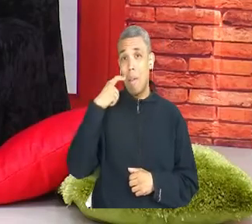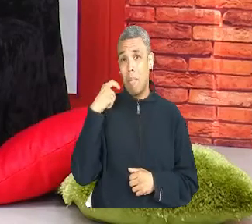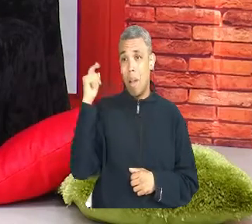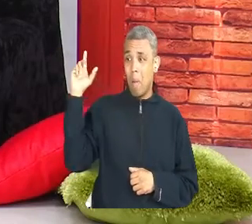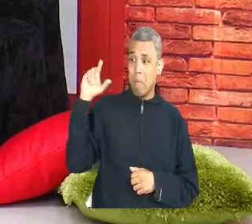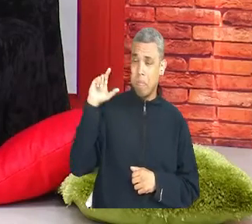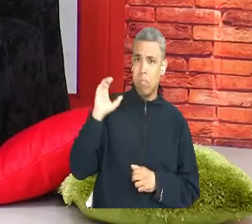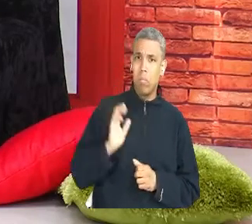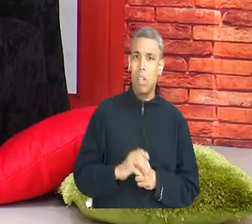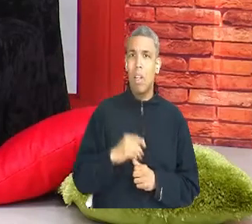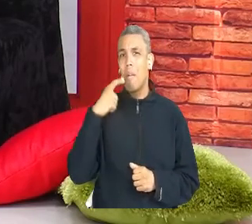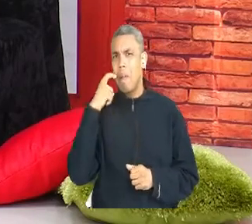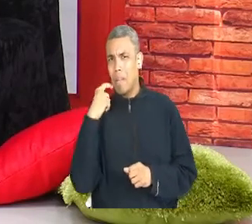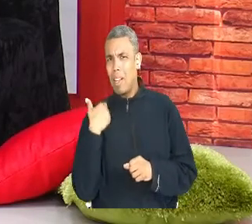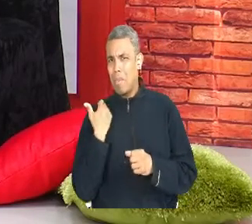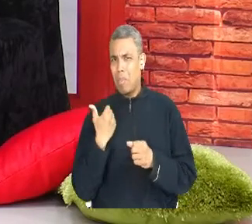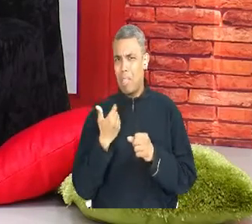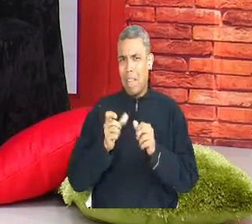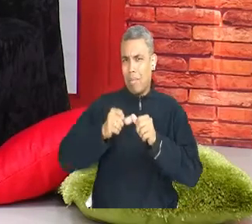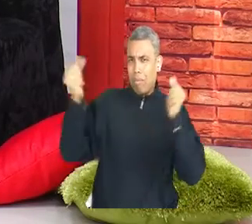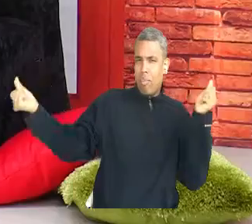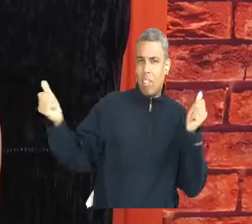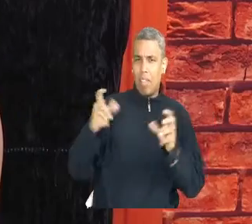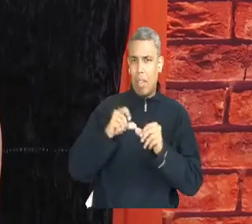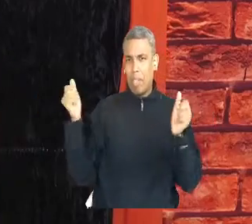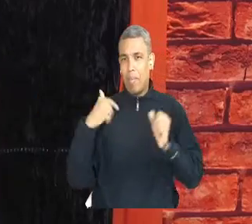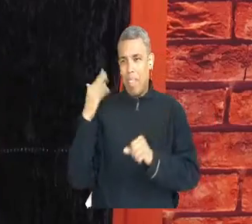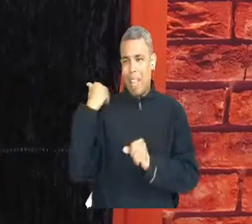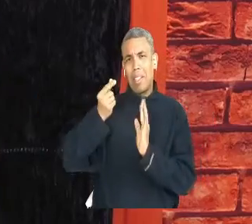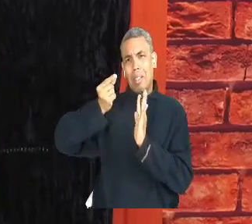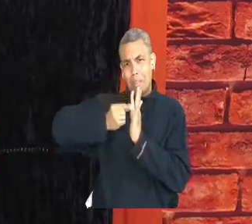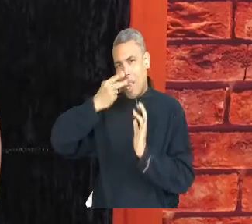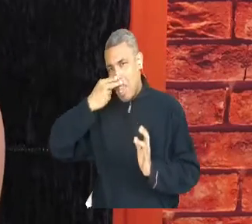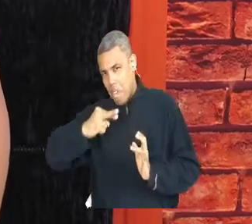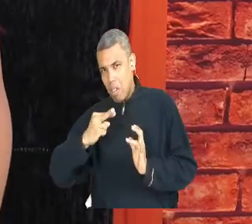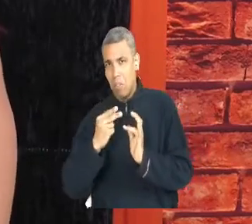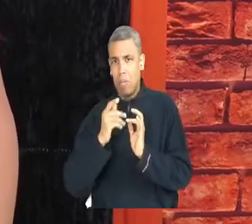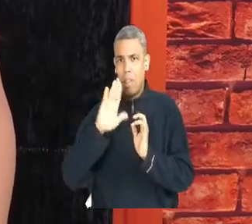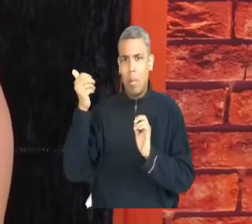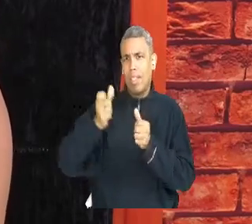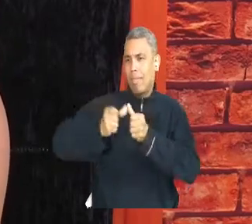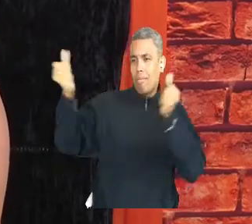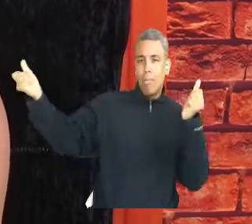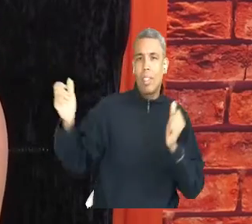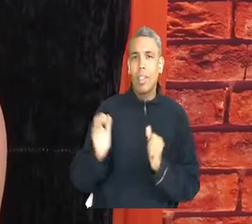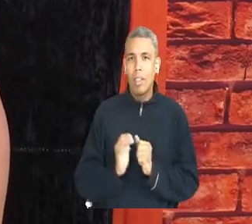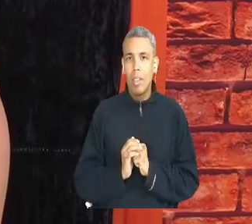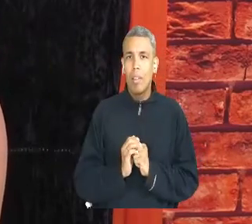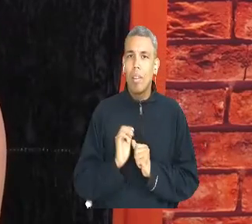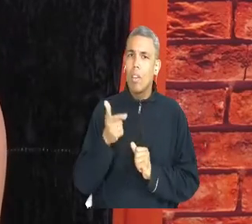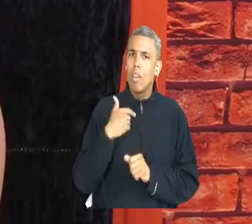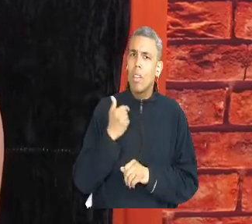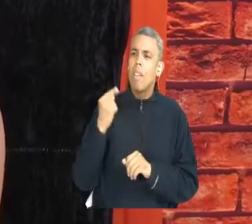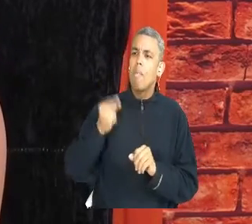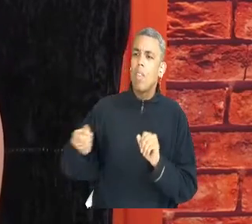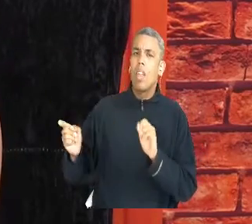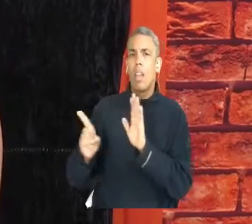aumente la cuota que le pasa a su hijo bueno hay que tener en cuenta varios factores en esa situación